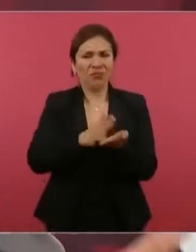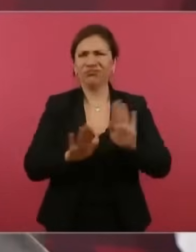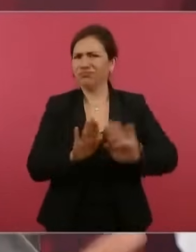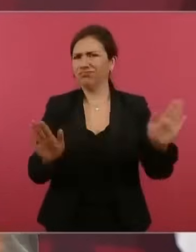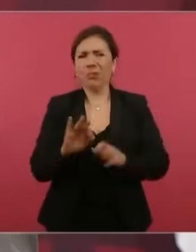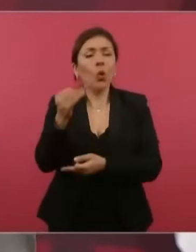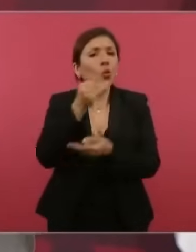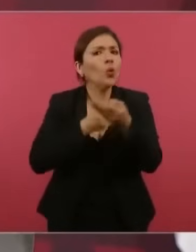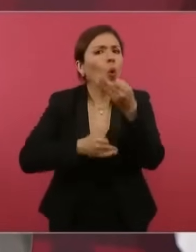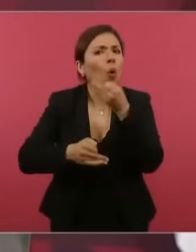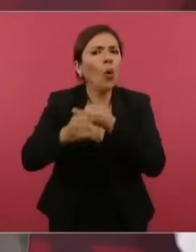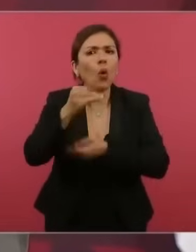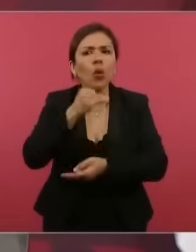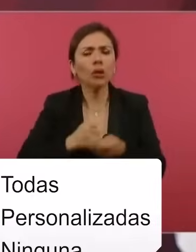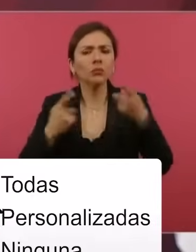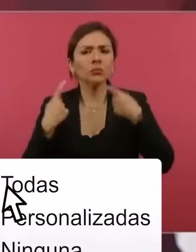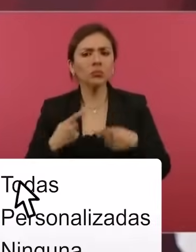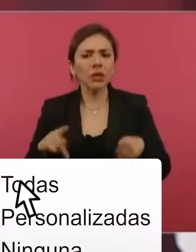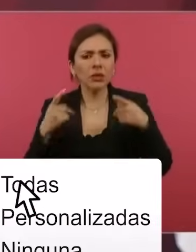tenemos